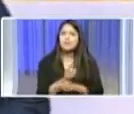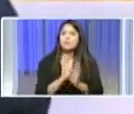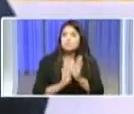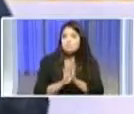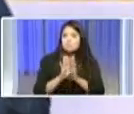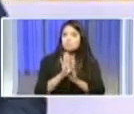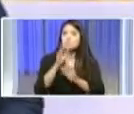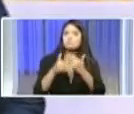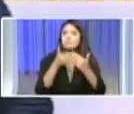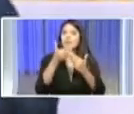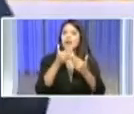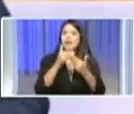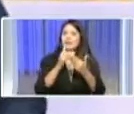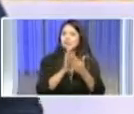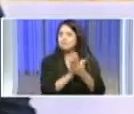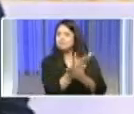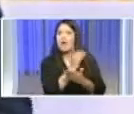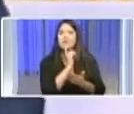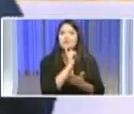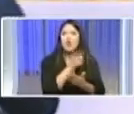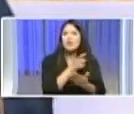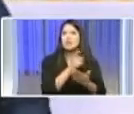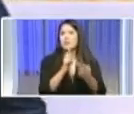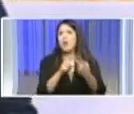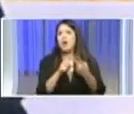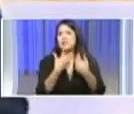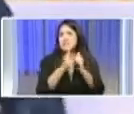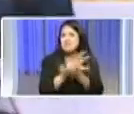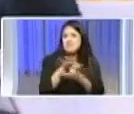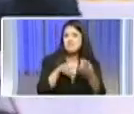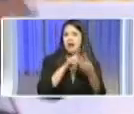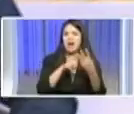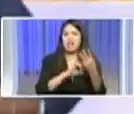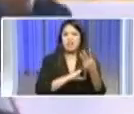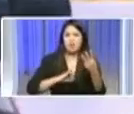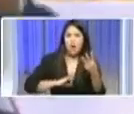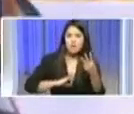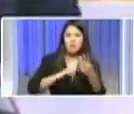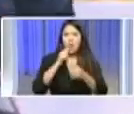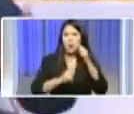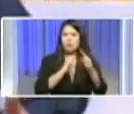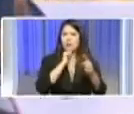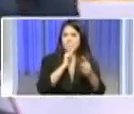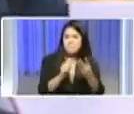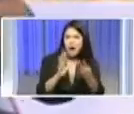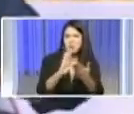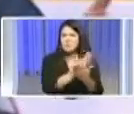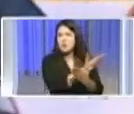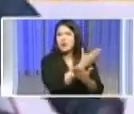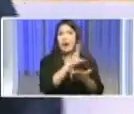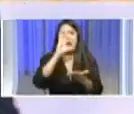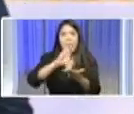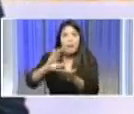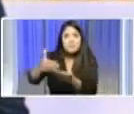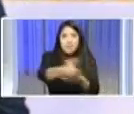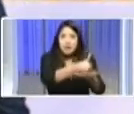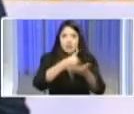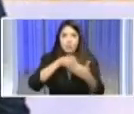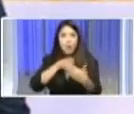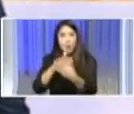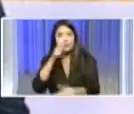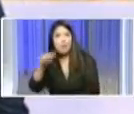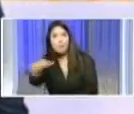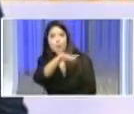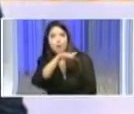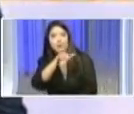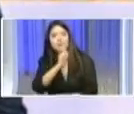superando el egoísmo, la violencia, el individualismo y todo lo malo que ha tenido el capitalismo contra el pueblo.